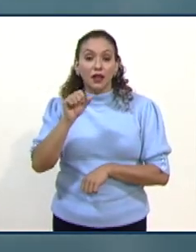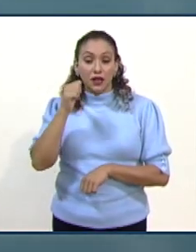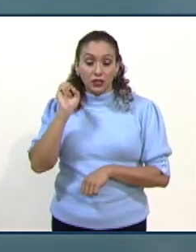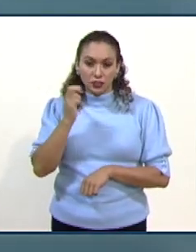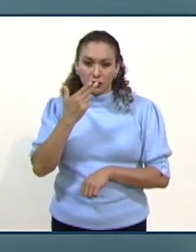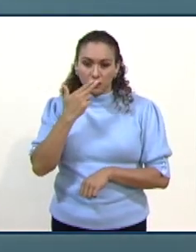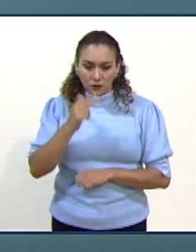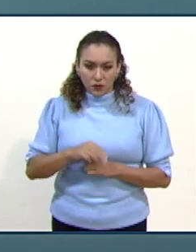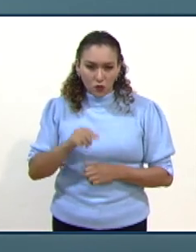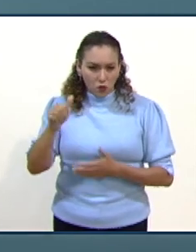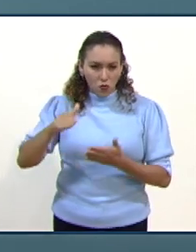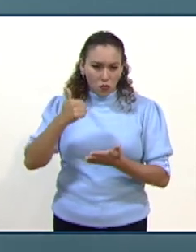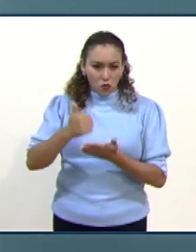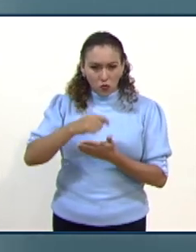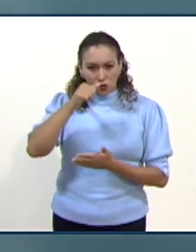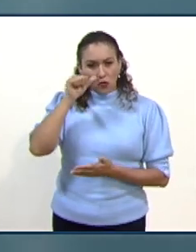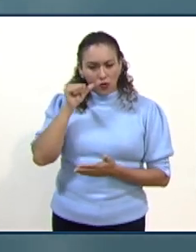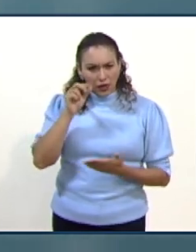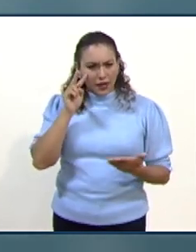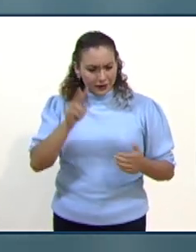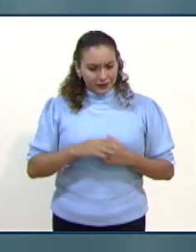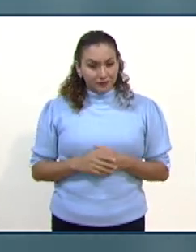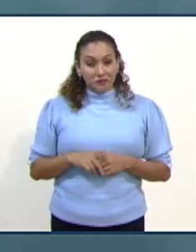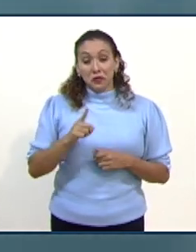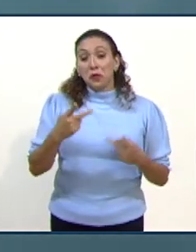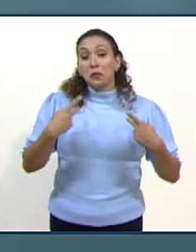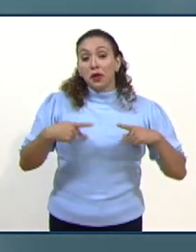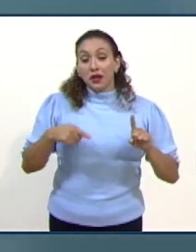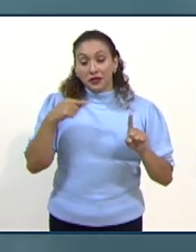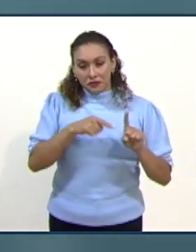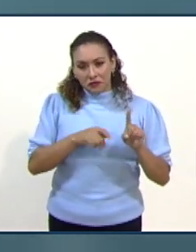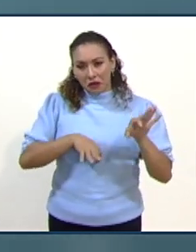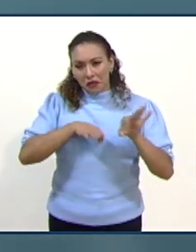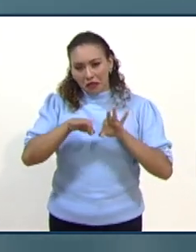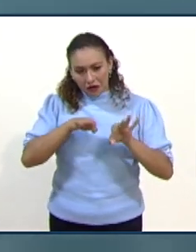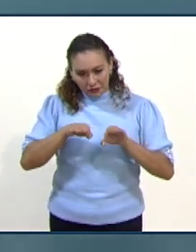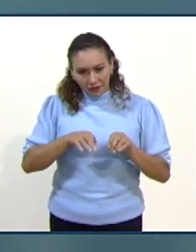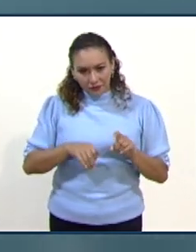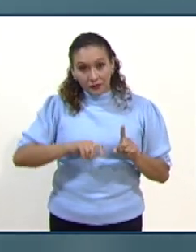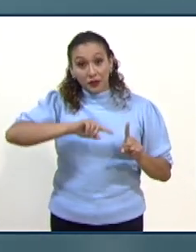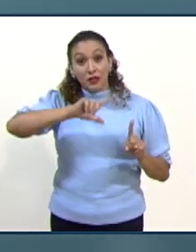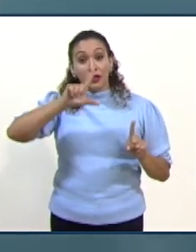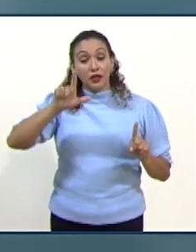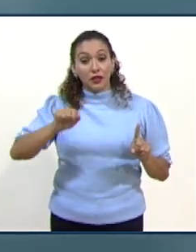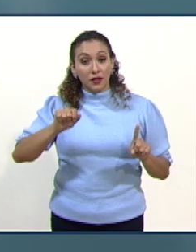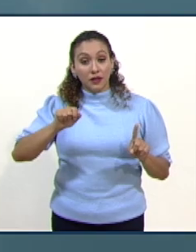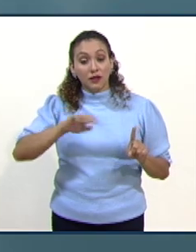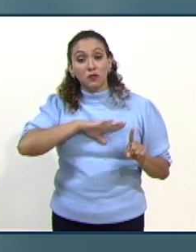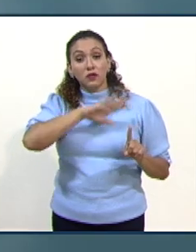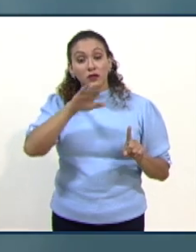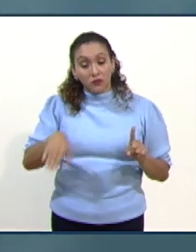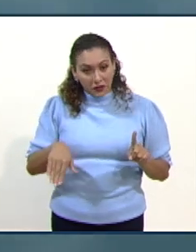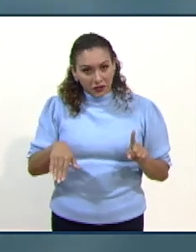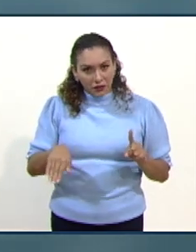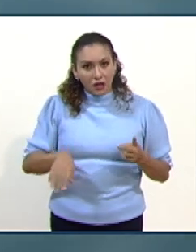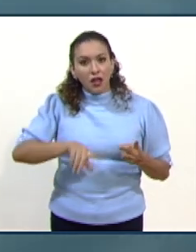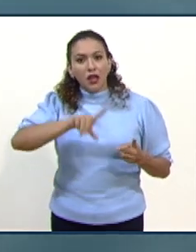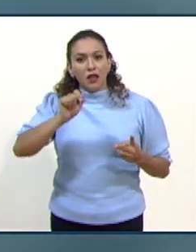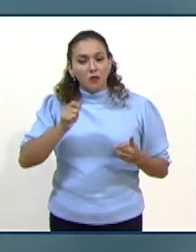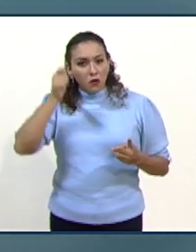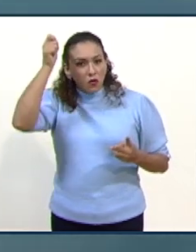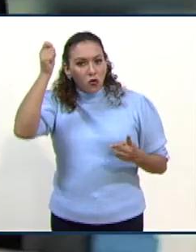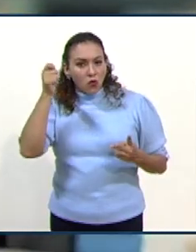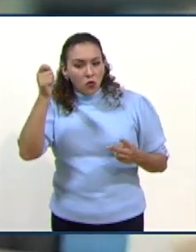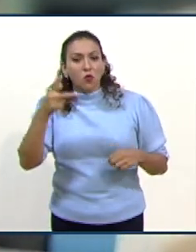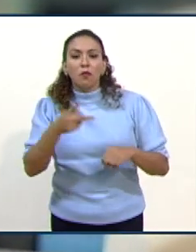Constitución, pues condicionar que el trabajador haya estado jubilado antes de su fallecimiento es discriminatorio y violatorio del